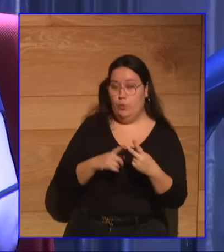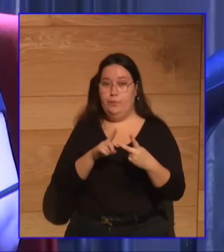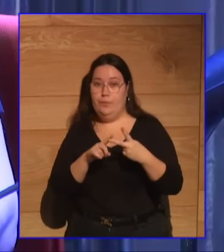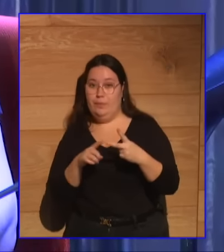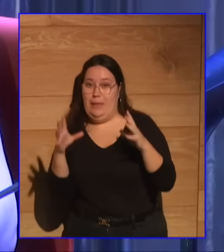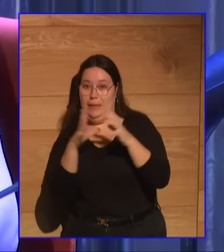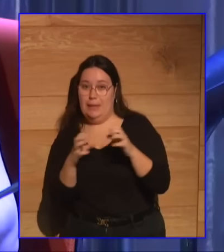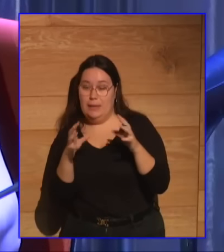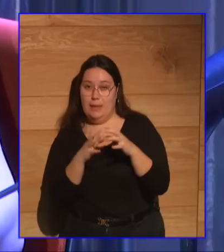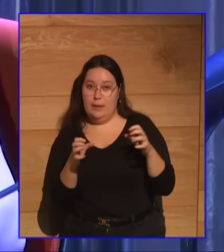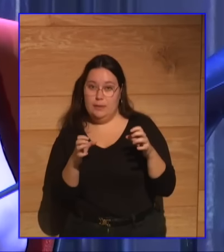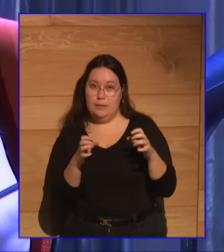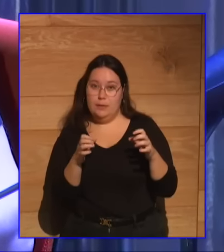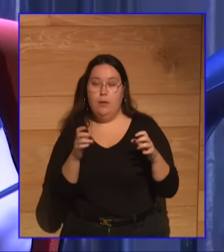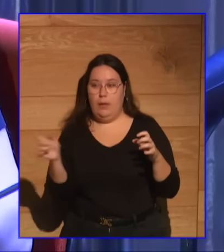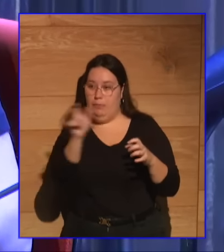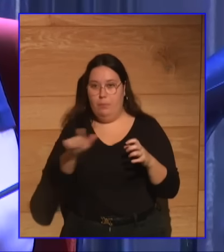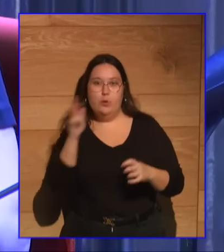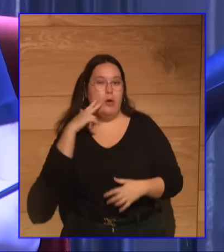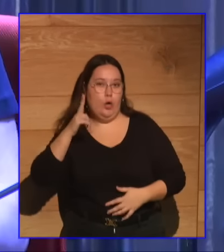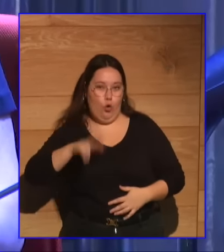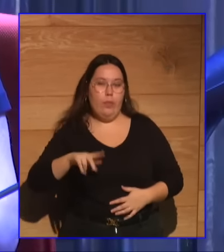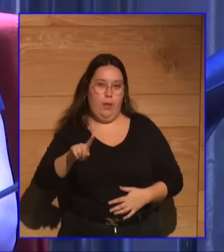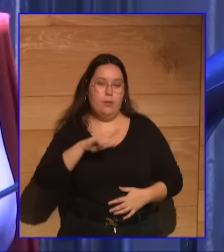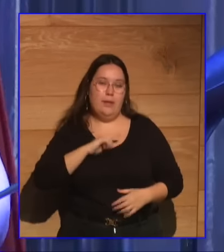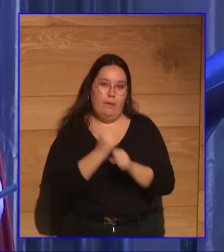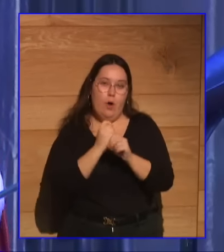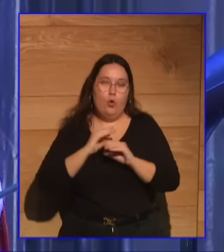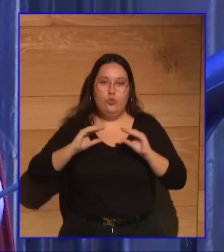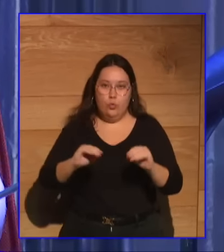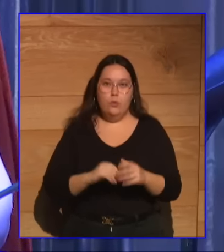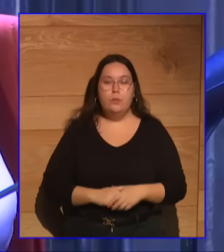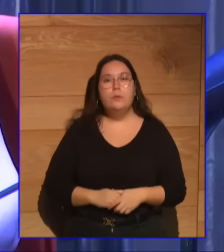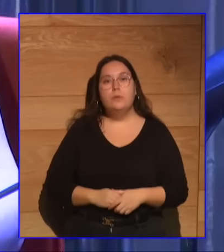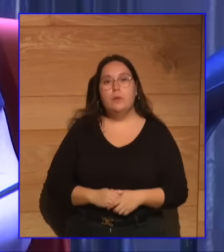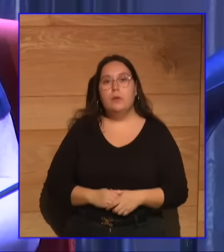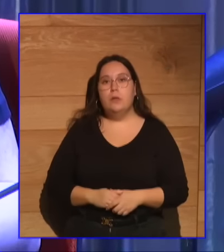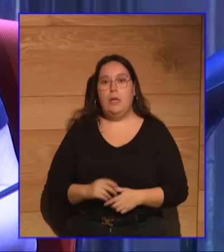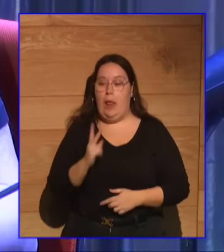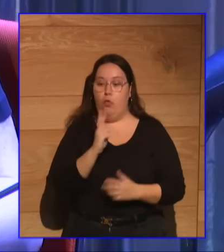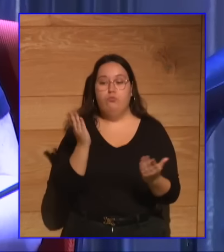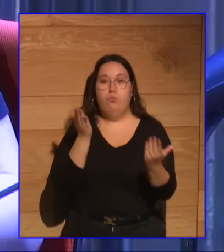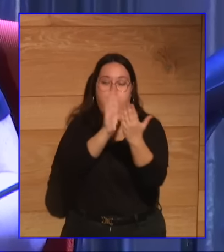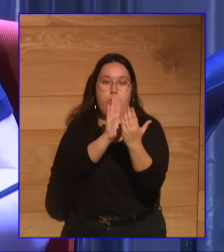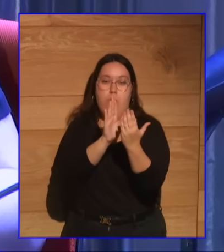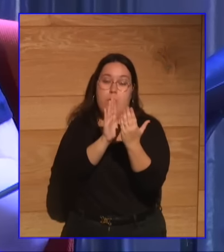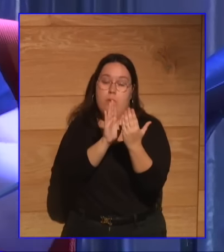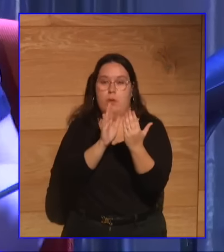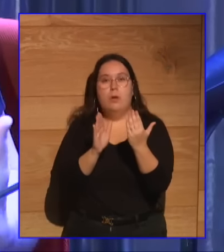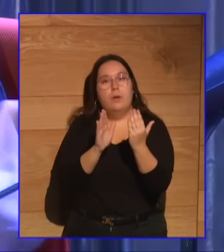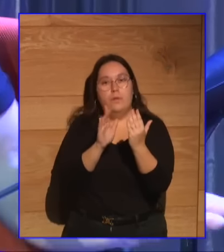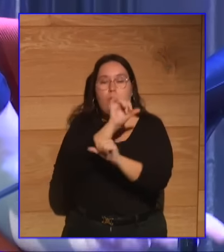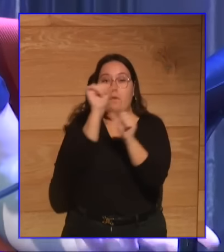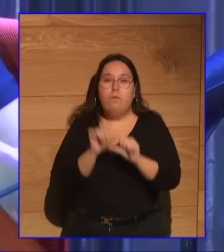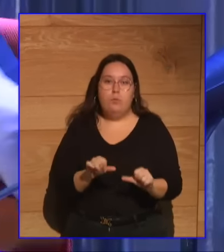ganas de reconocimiento, por un lado, y su capacidad para el espectáculo, se enfrentan. Y se enfrentan de una manera